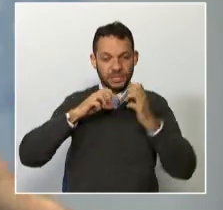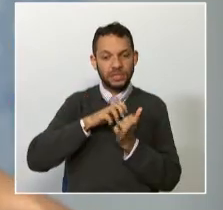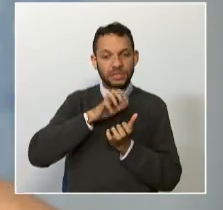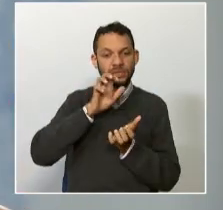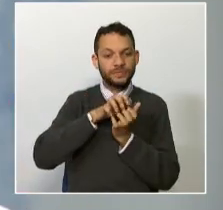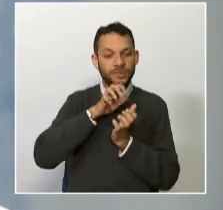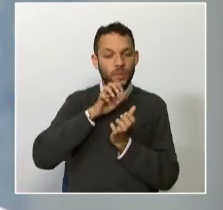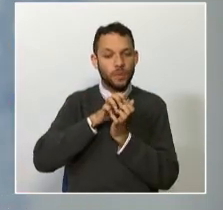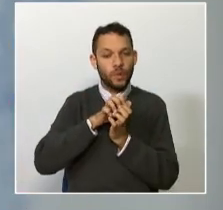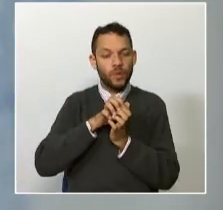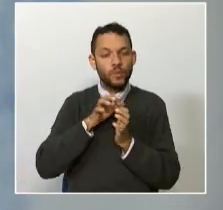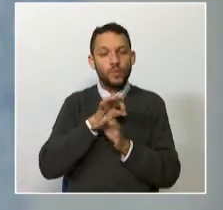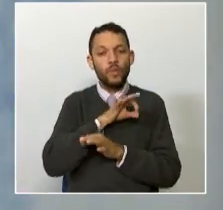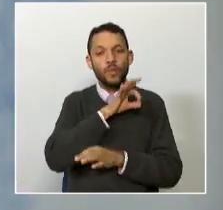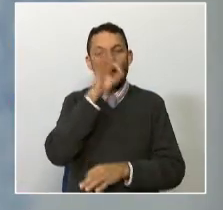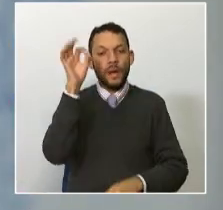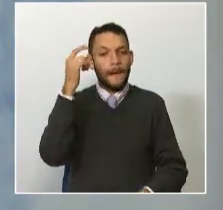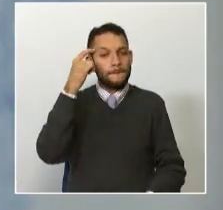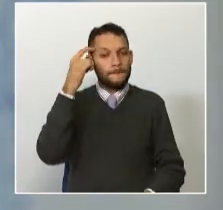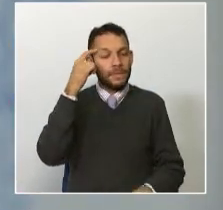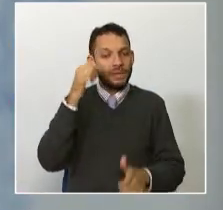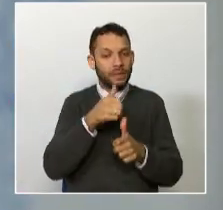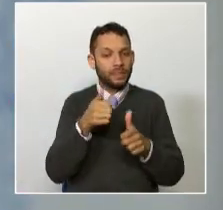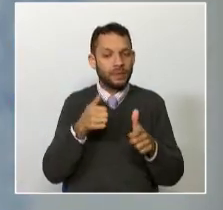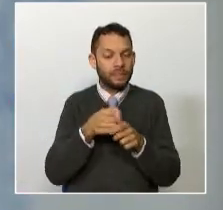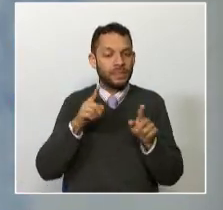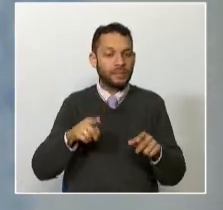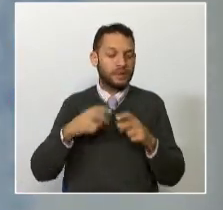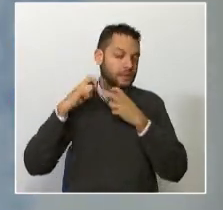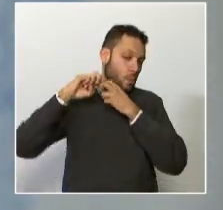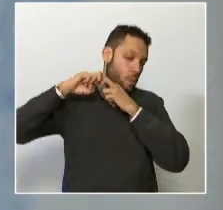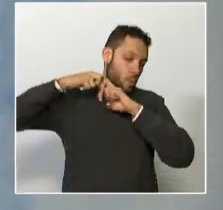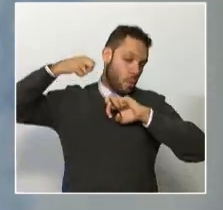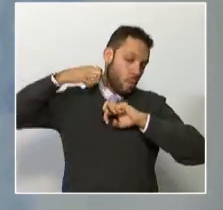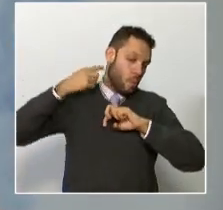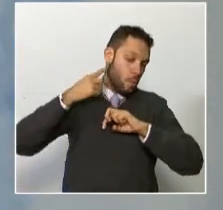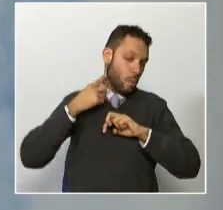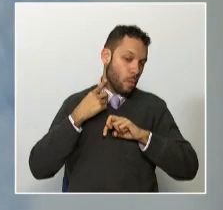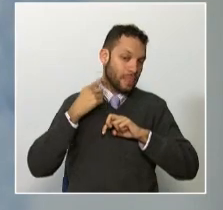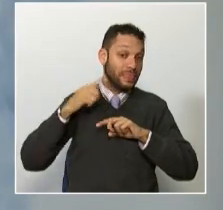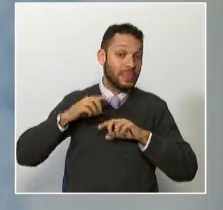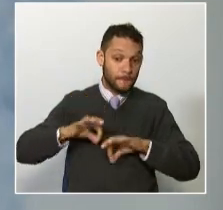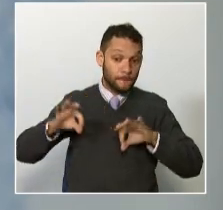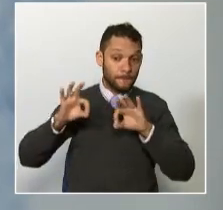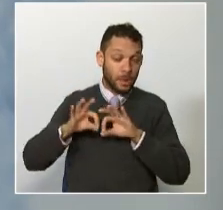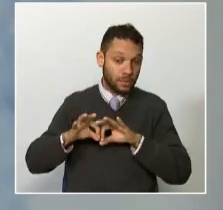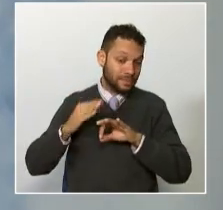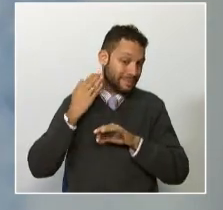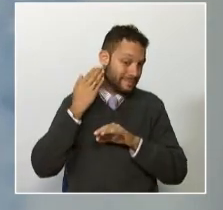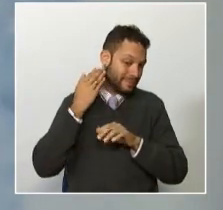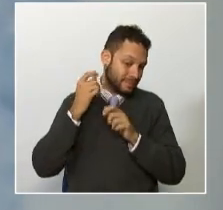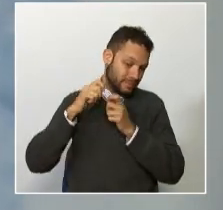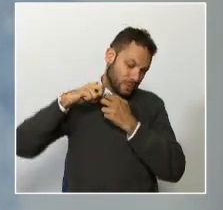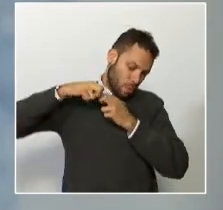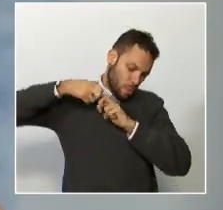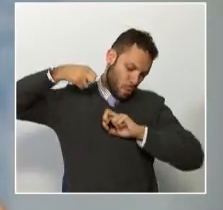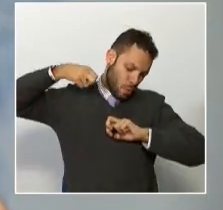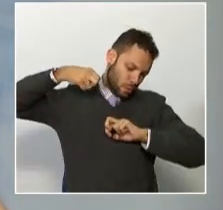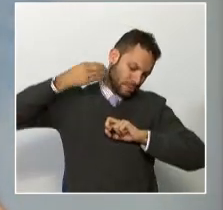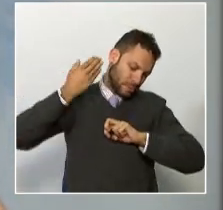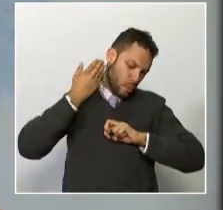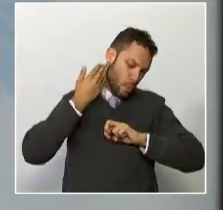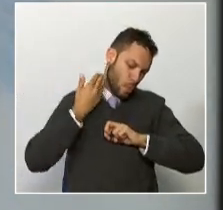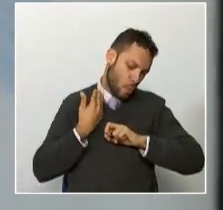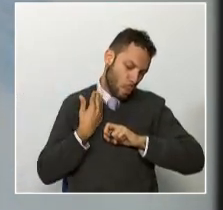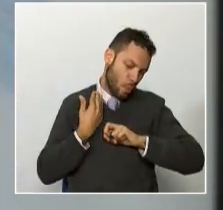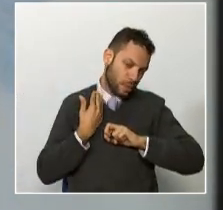exacto. Pero nos olvidamos de la parte anterior del cuello también, y es muy importante, porque de nuestra articulación y de la